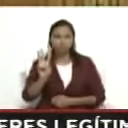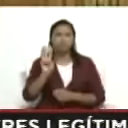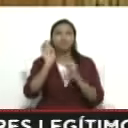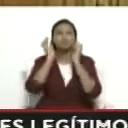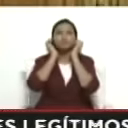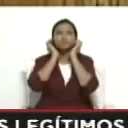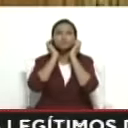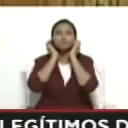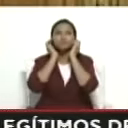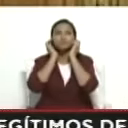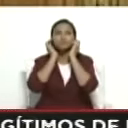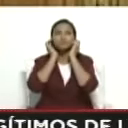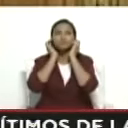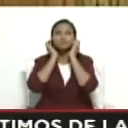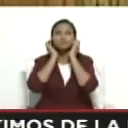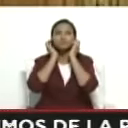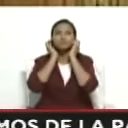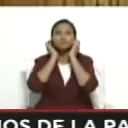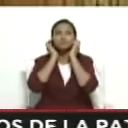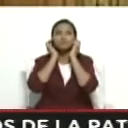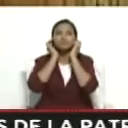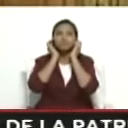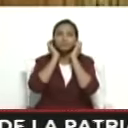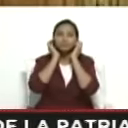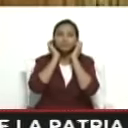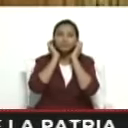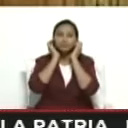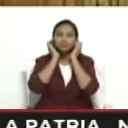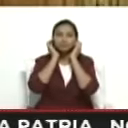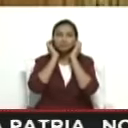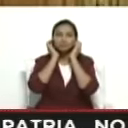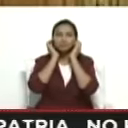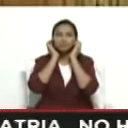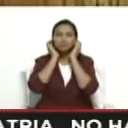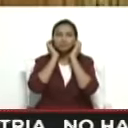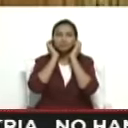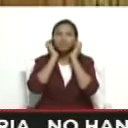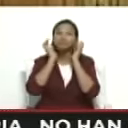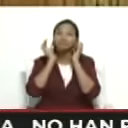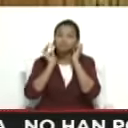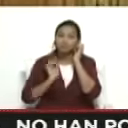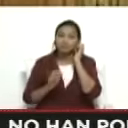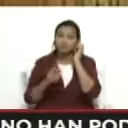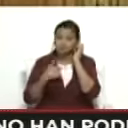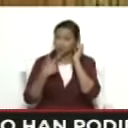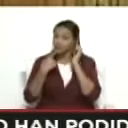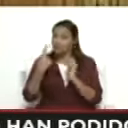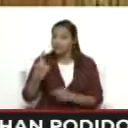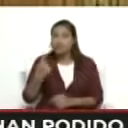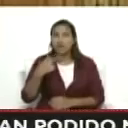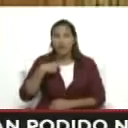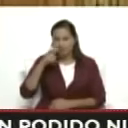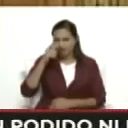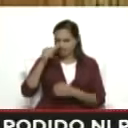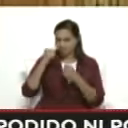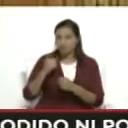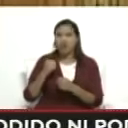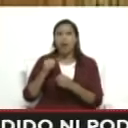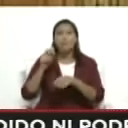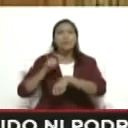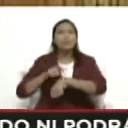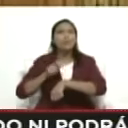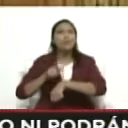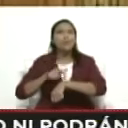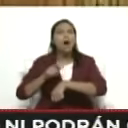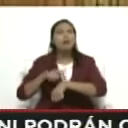Barroso. Y estuvimos ahí. Y yo le dije en un momento, le digo al de seguridad, le digo, mira, ¿en cuánto tiempo me sacas